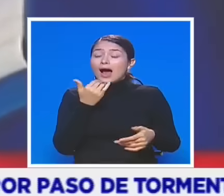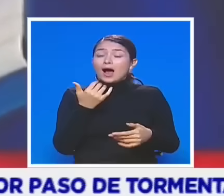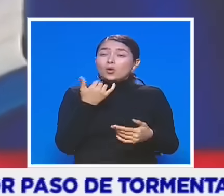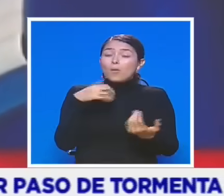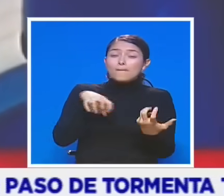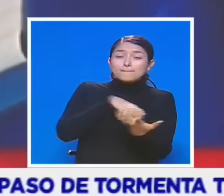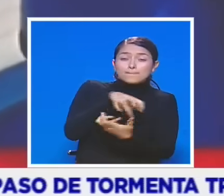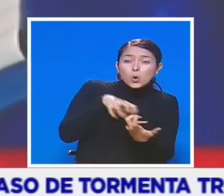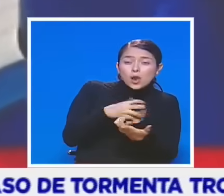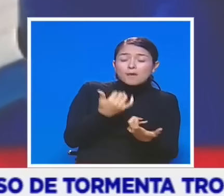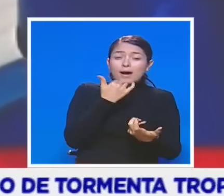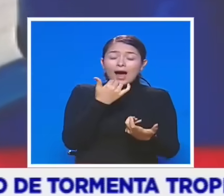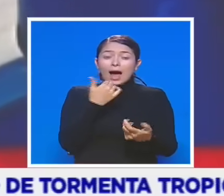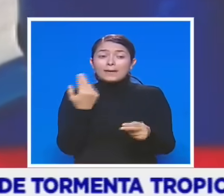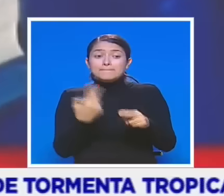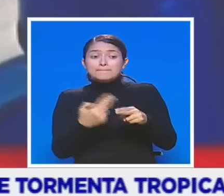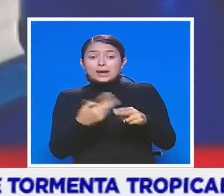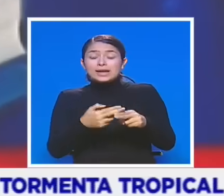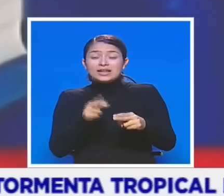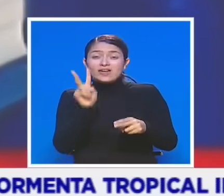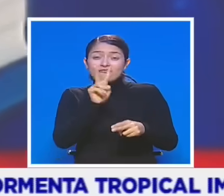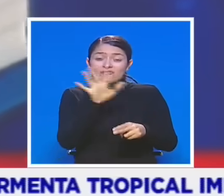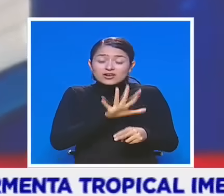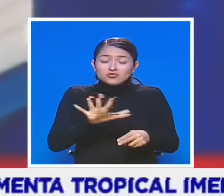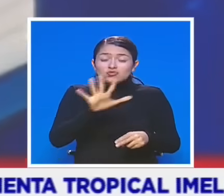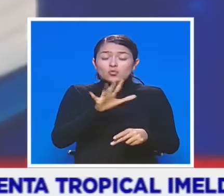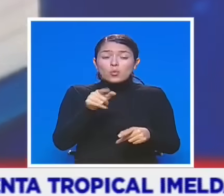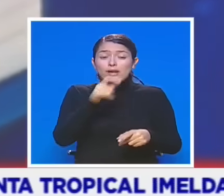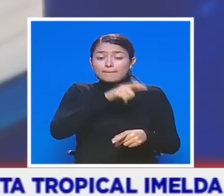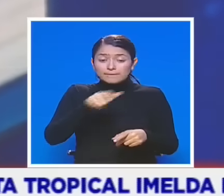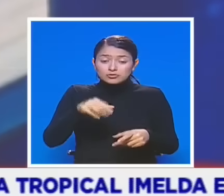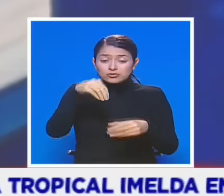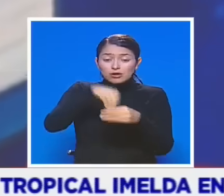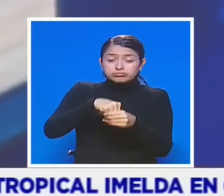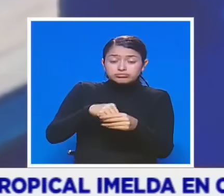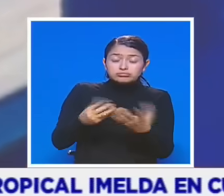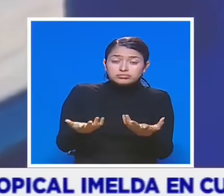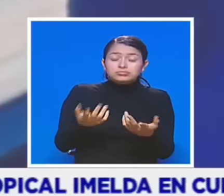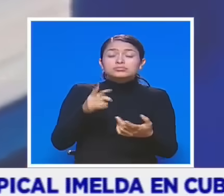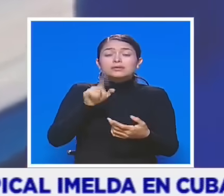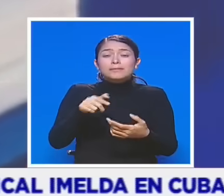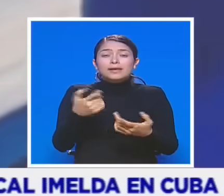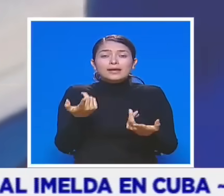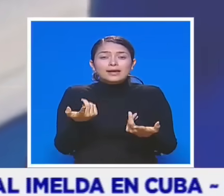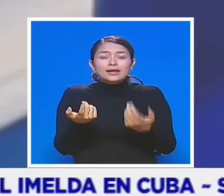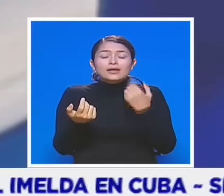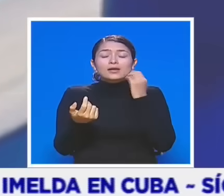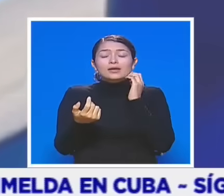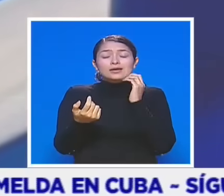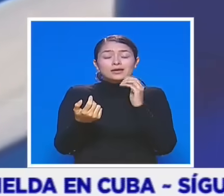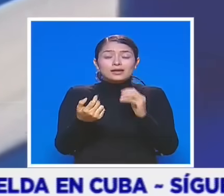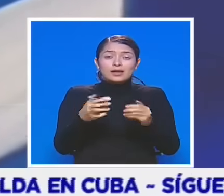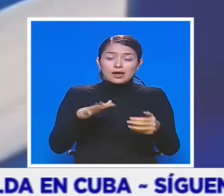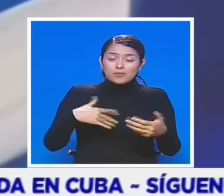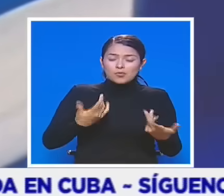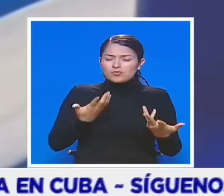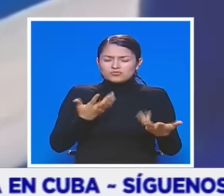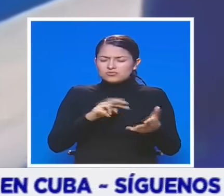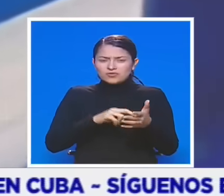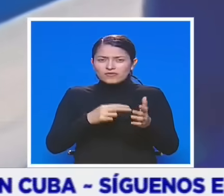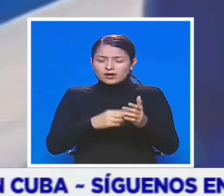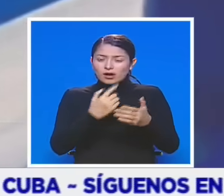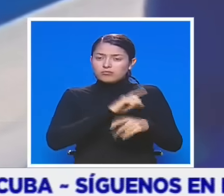que ponga en grave peligro al país y a sus ciudadanos, y en la práctica la activación de este